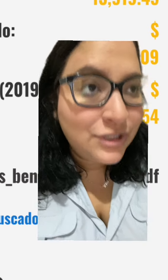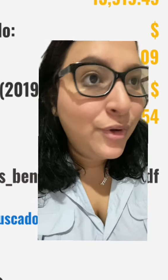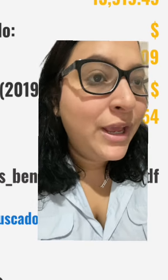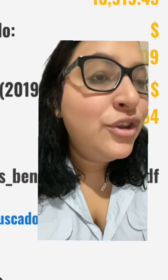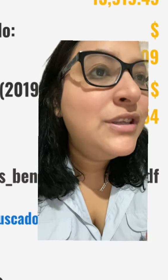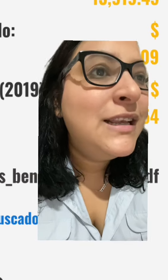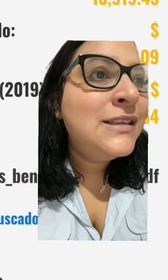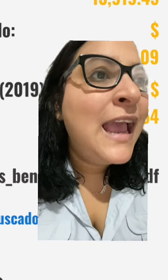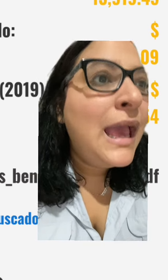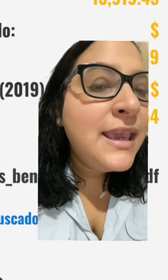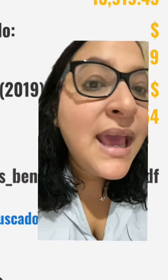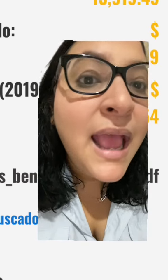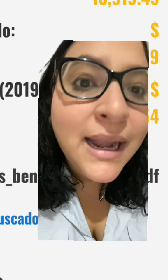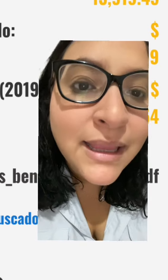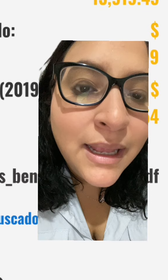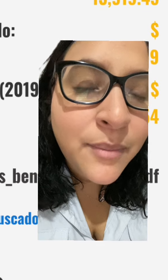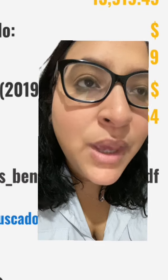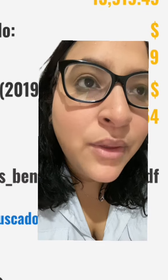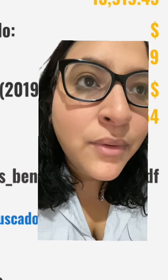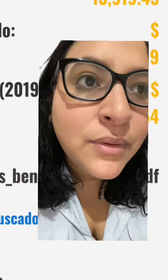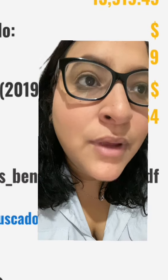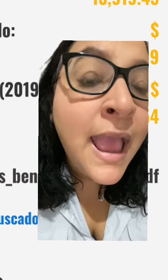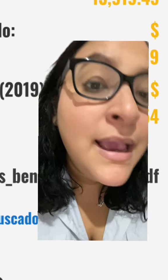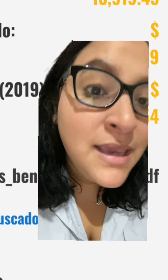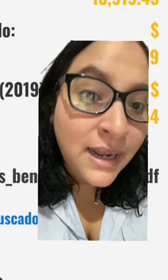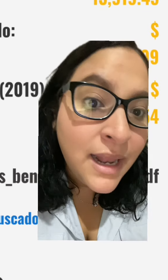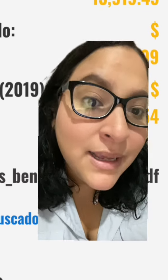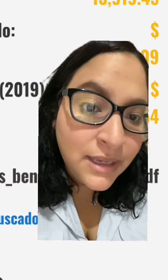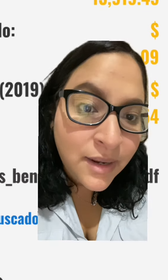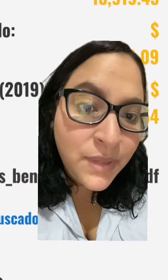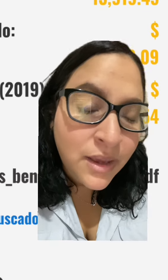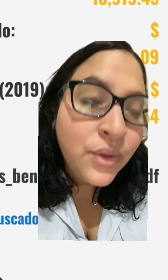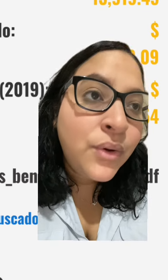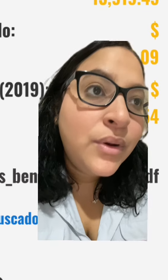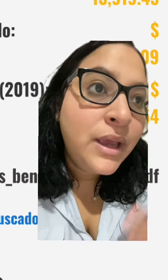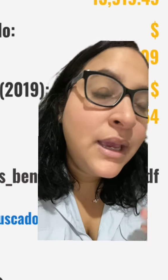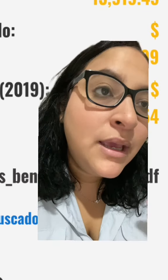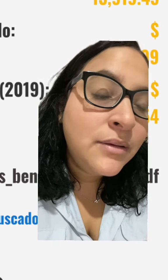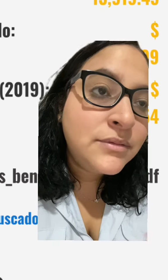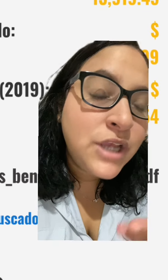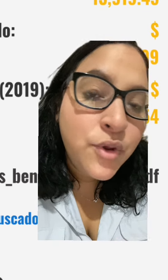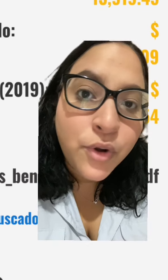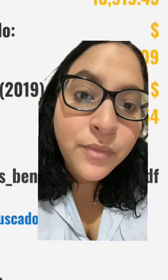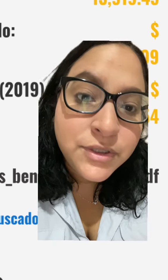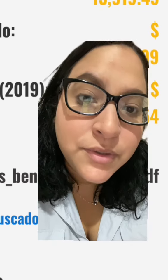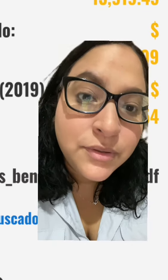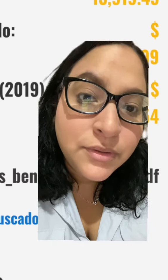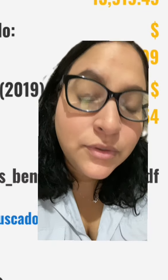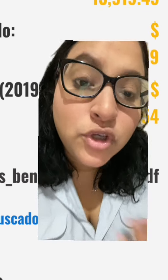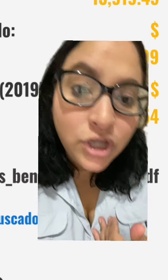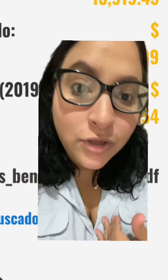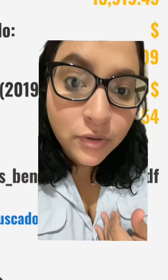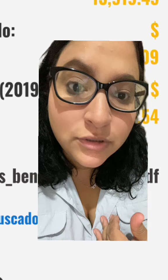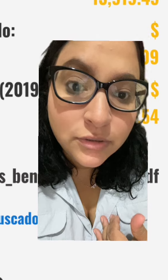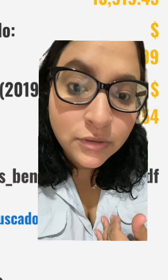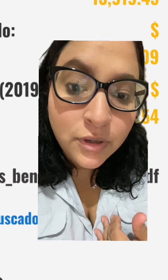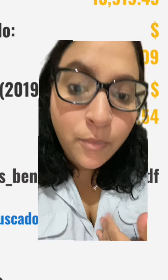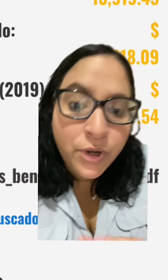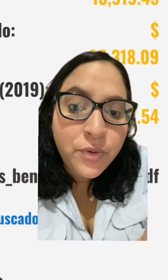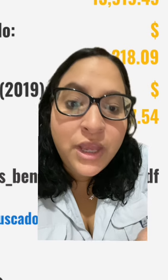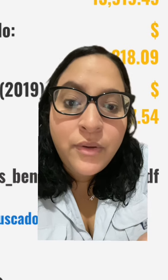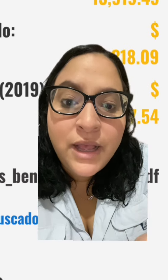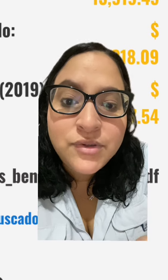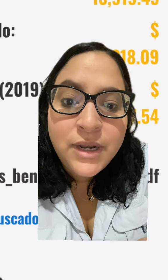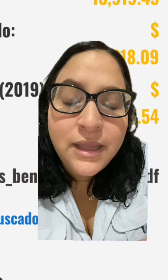declaraciones entonces quién es el que tiene miedo Quién es el que tiene miedo eh Sr Robinson nosotros